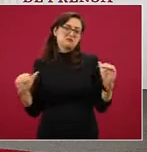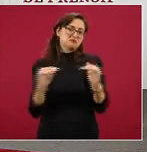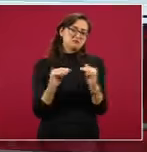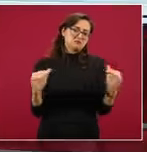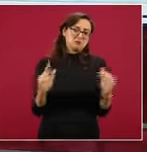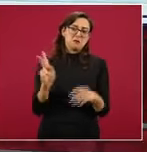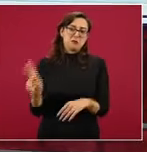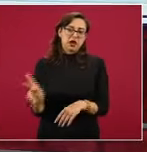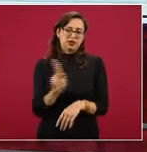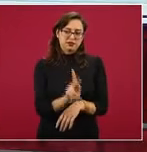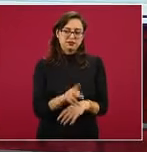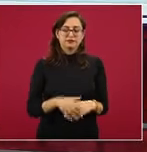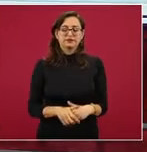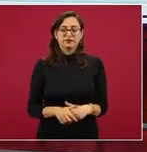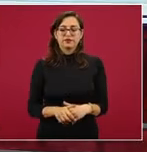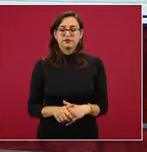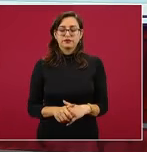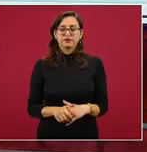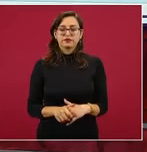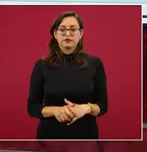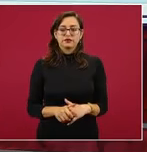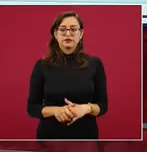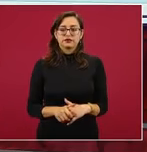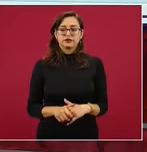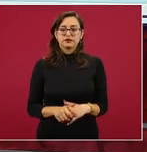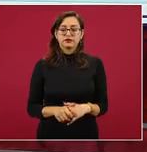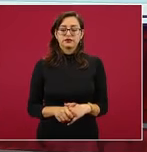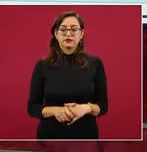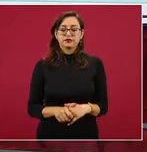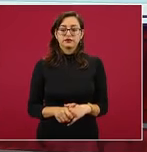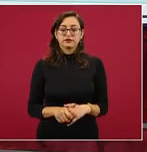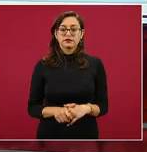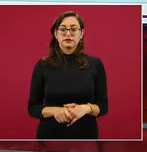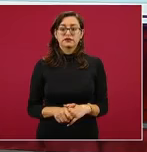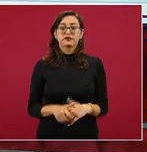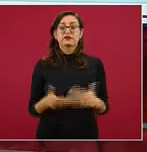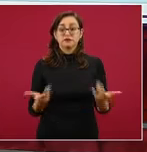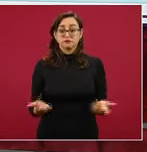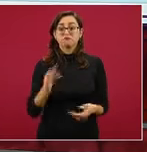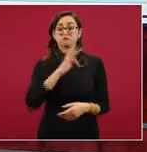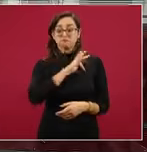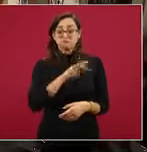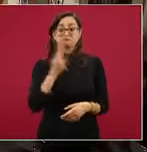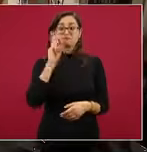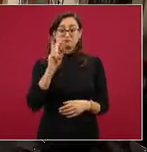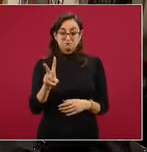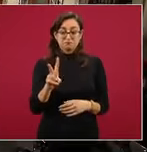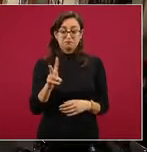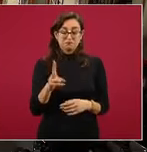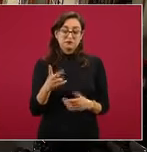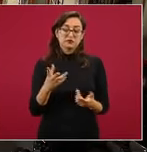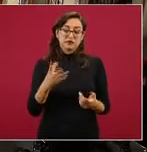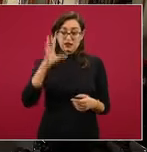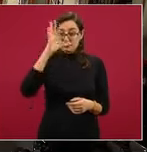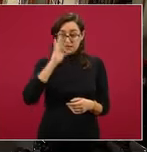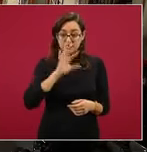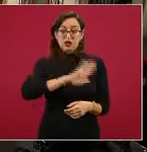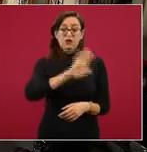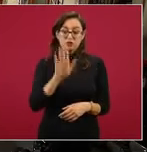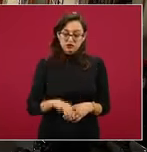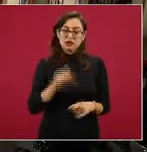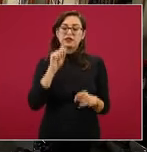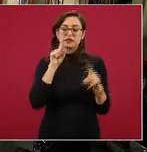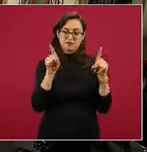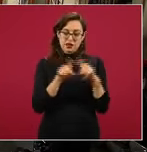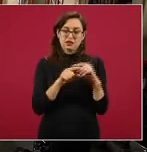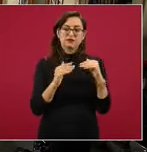SARS. También observamos en la diapositiva anterior un incremento en el número de funciones en el Estado de